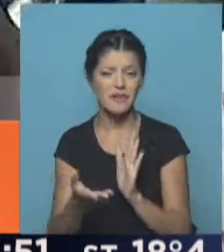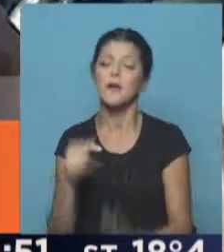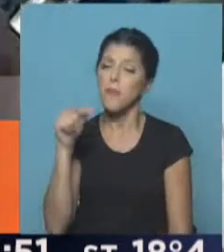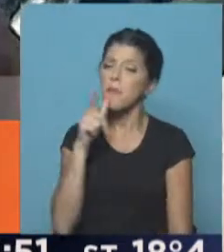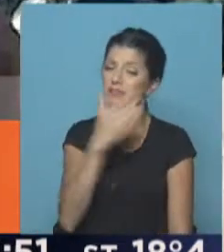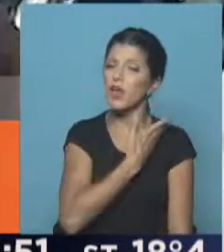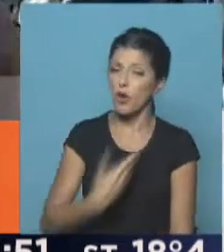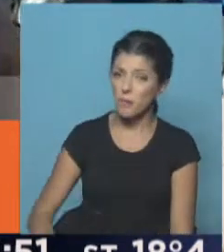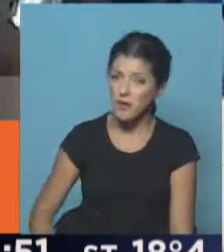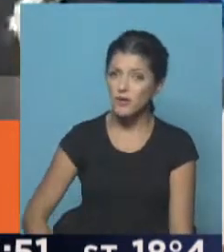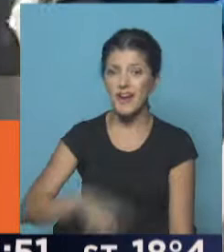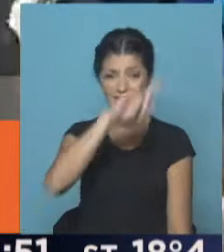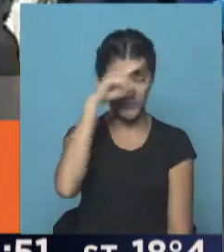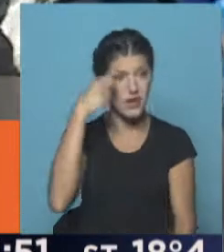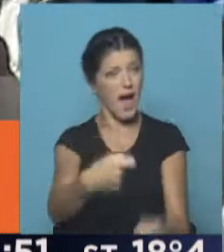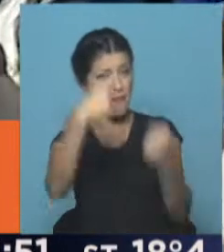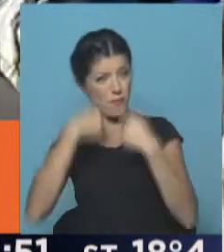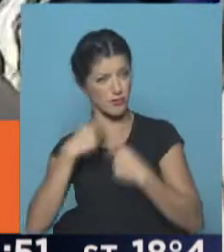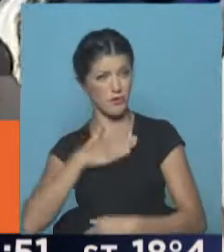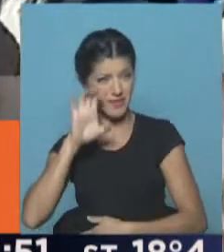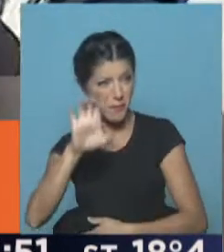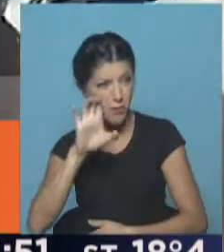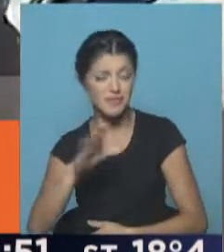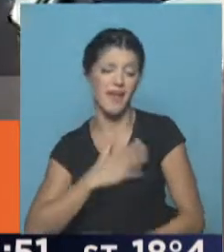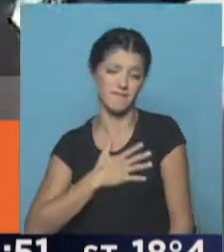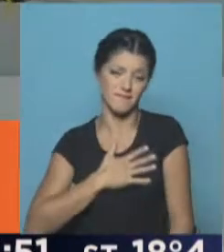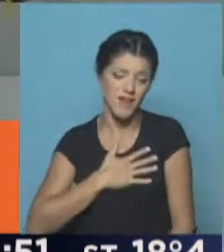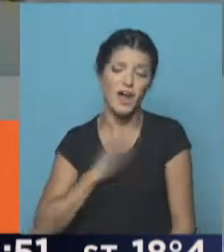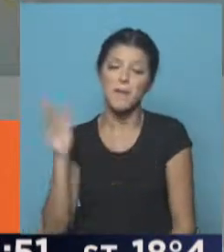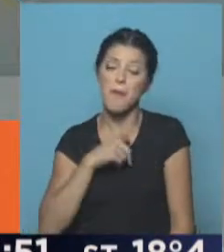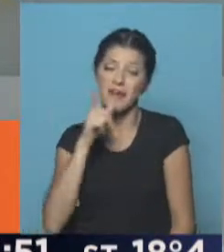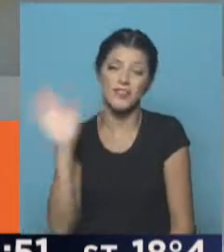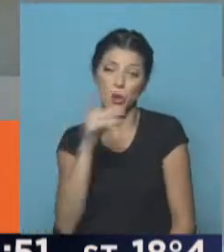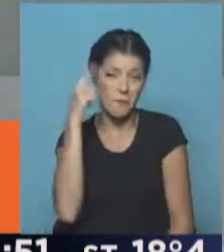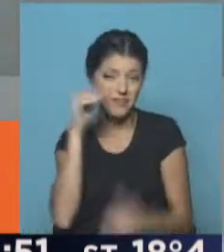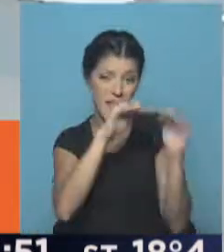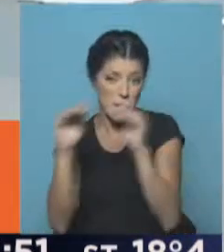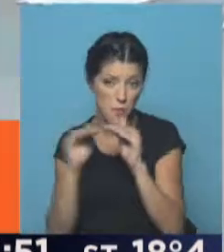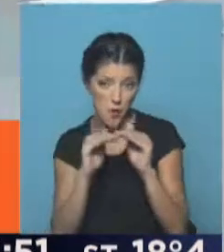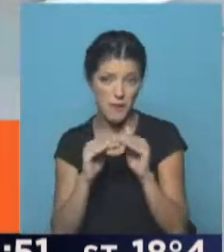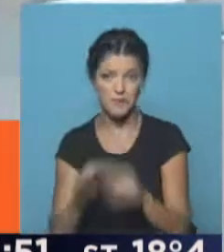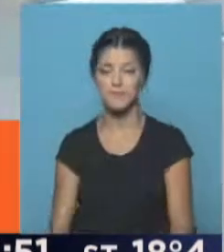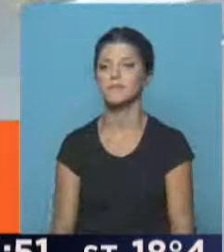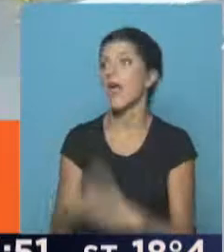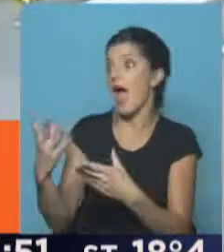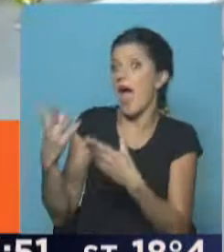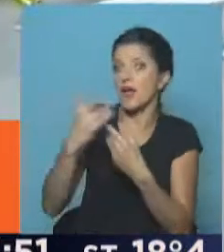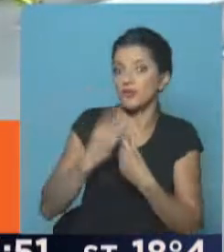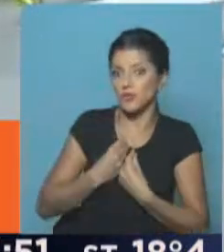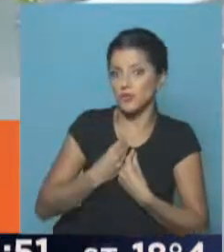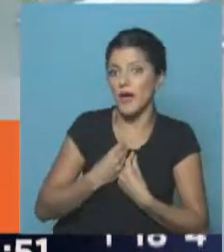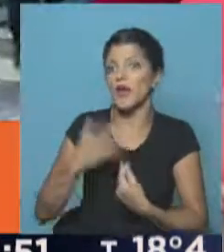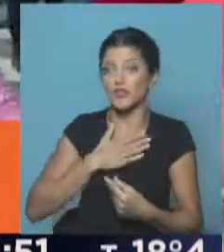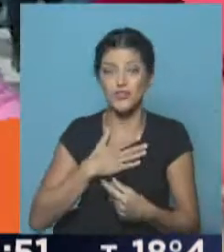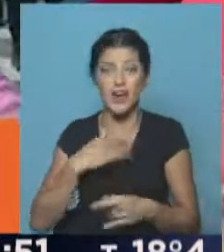nos apoya a Santa Fe, yo estoy muy contento y yo creo que la mayoría de la gente lo piensa así. Es una ayuda para nosotros que tomamos siempre el